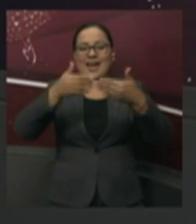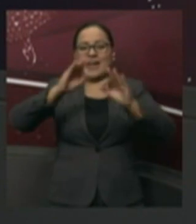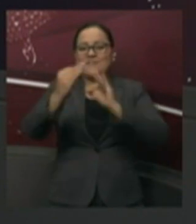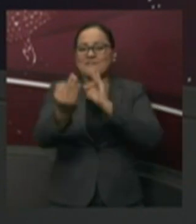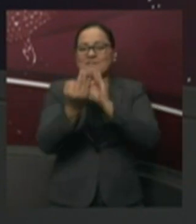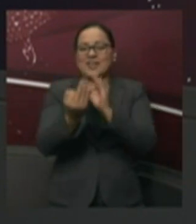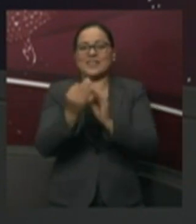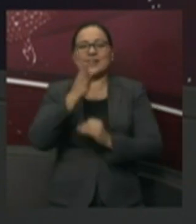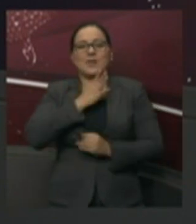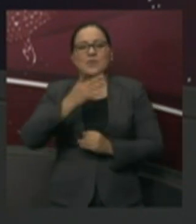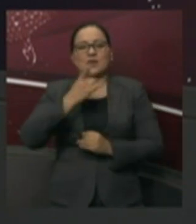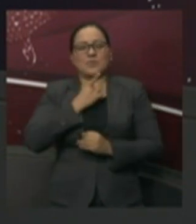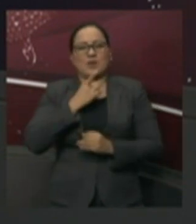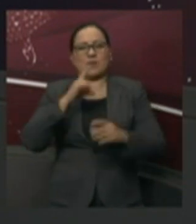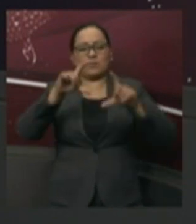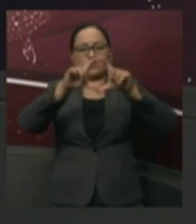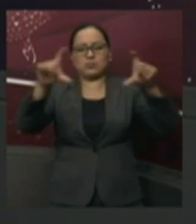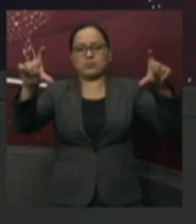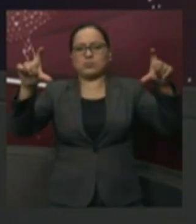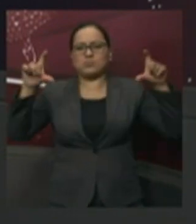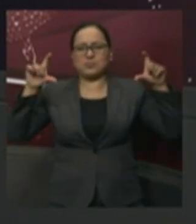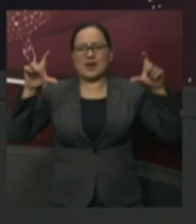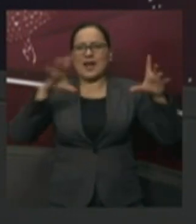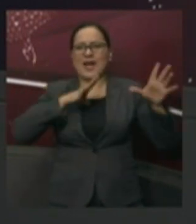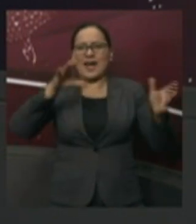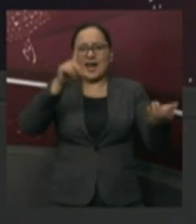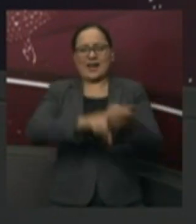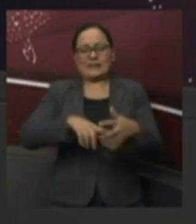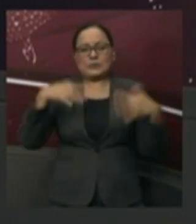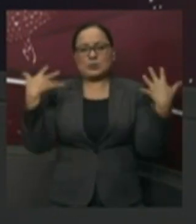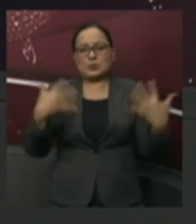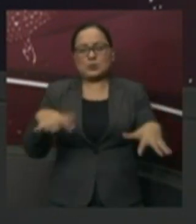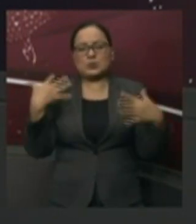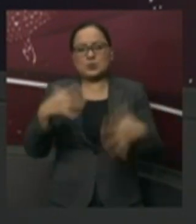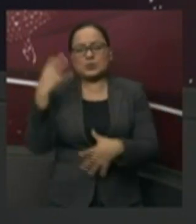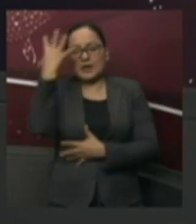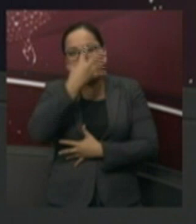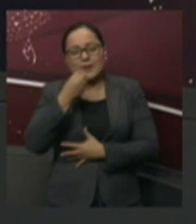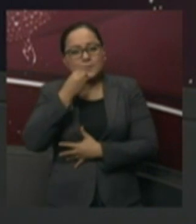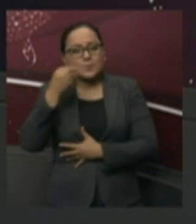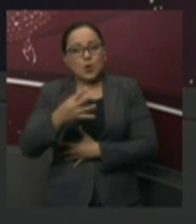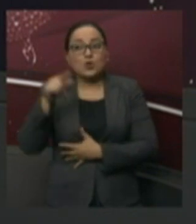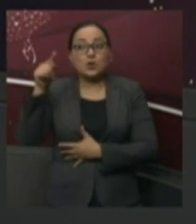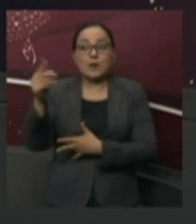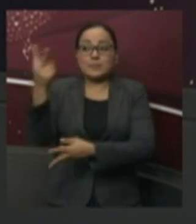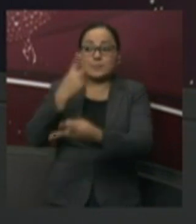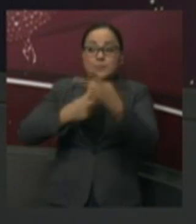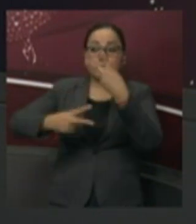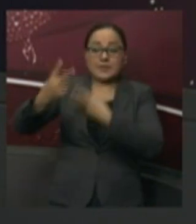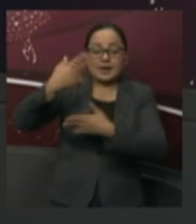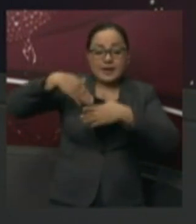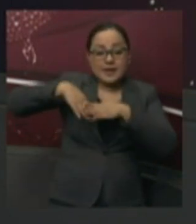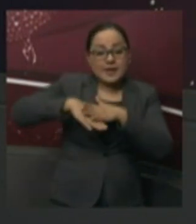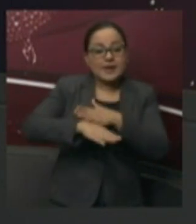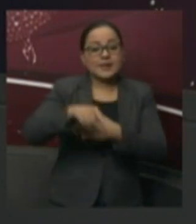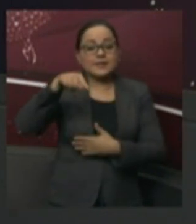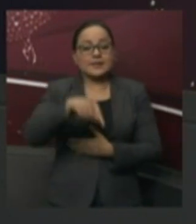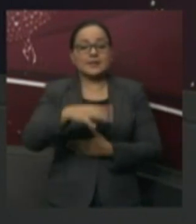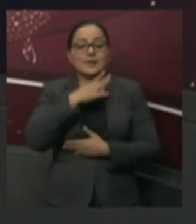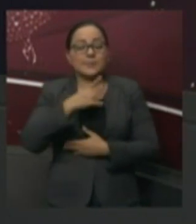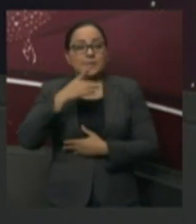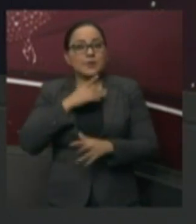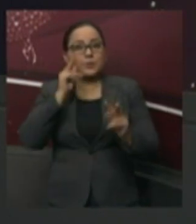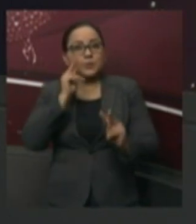de Diputados, un monumento pues impresionante. Cuando se acude a San Lázaro y se entra al recinto siempre es impresionante